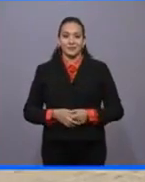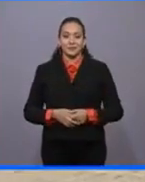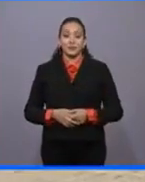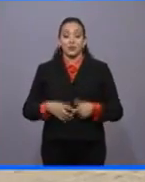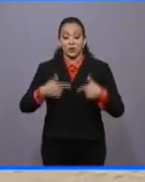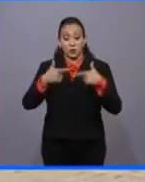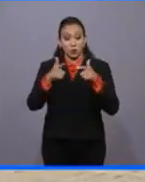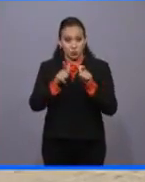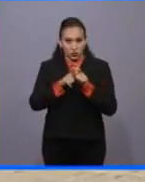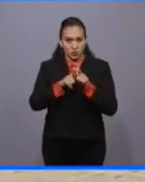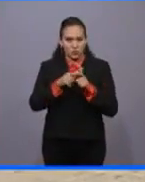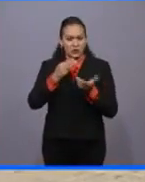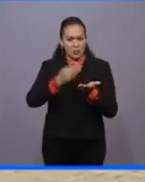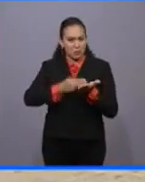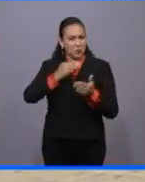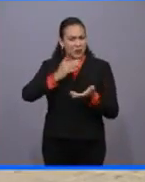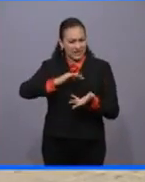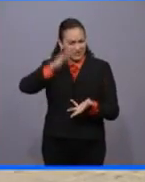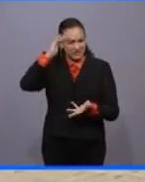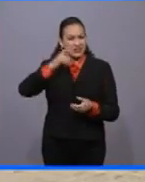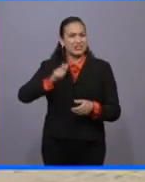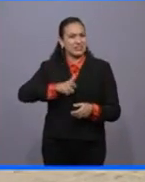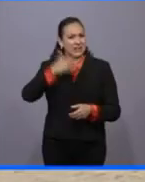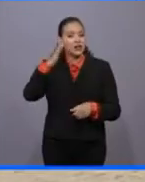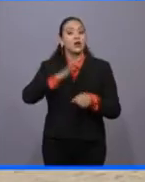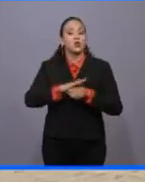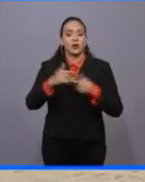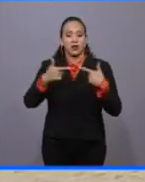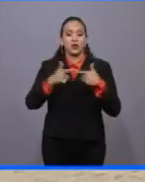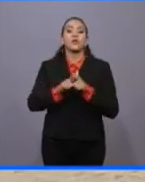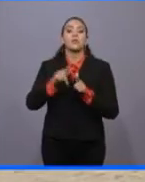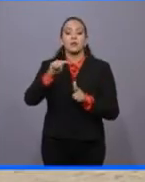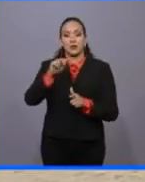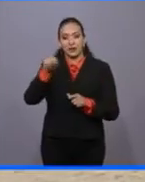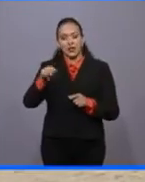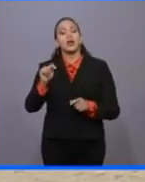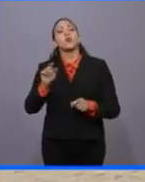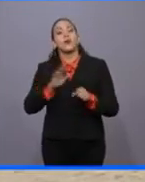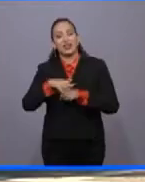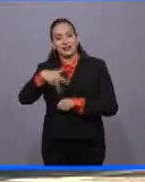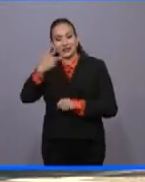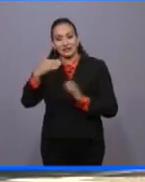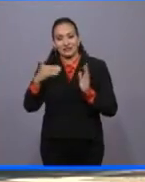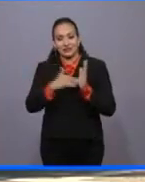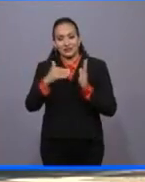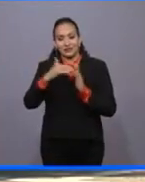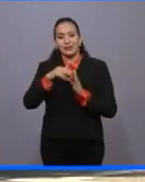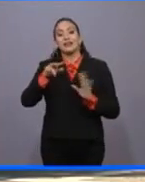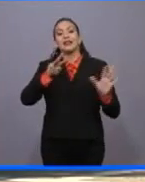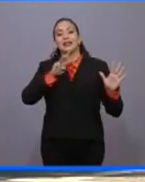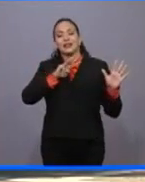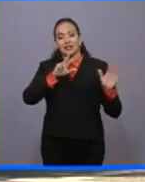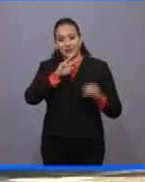Los partidos con las multas más altas fueron el Partido del Trabajo con